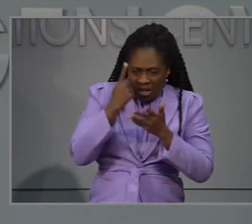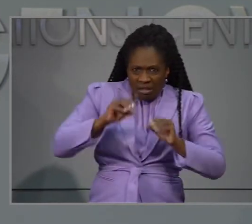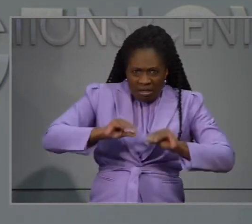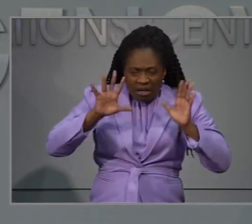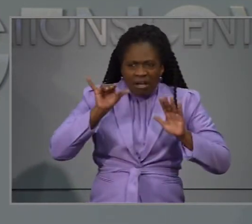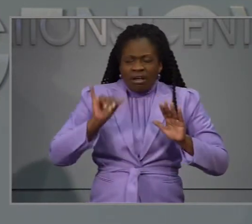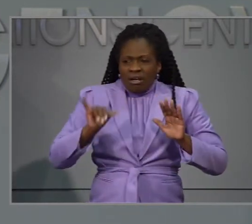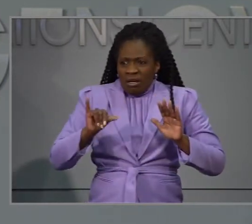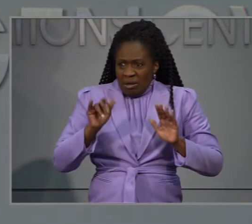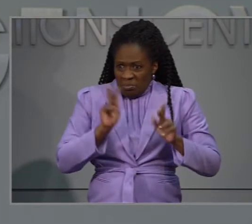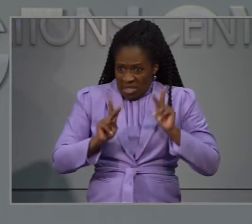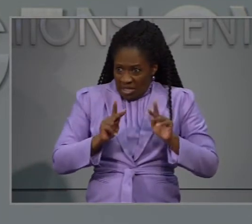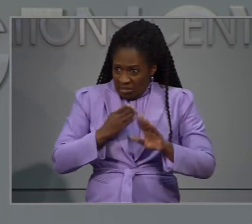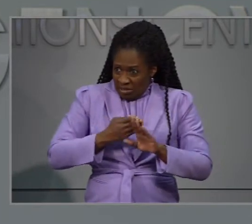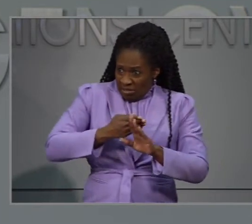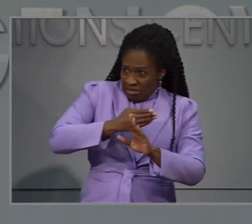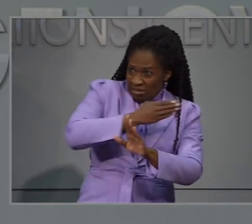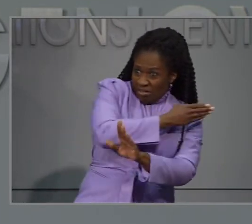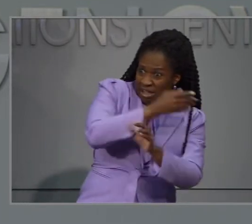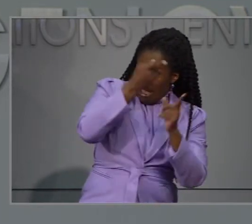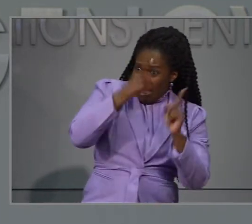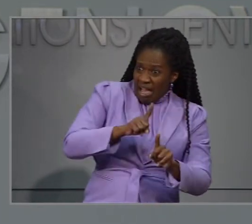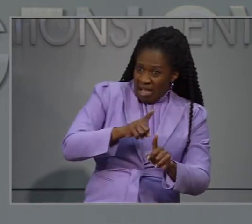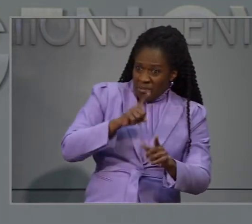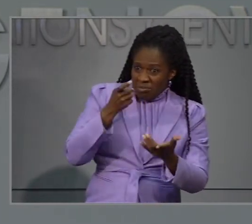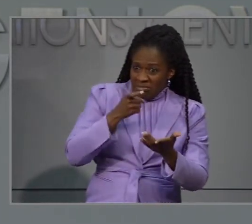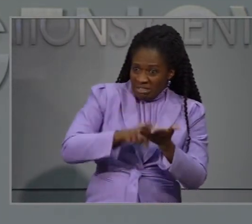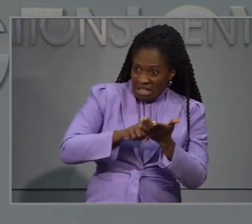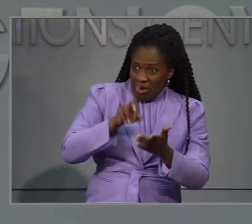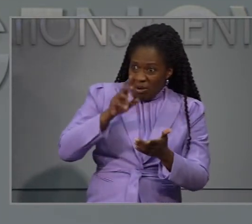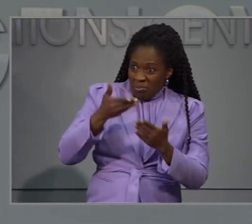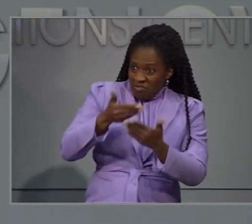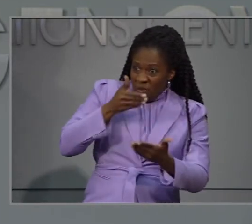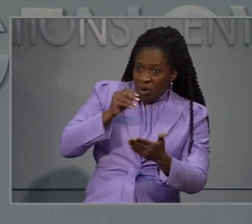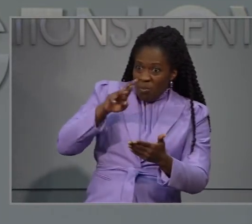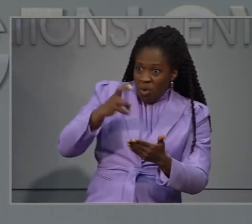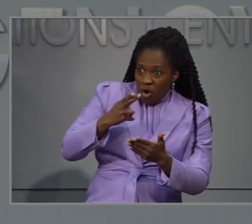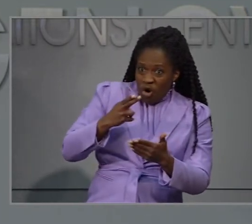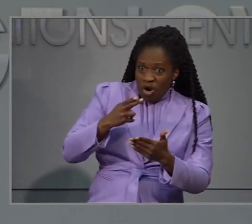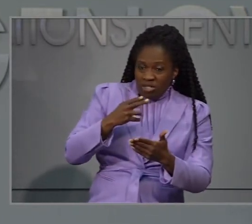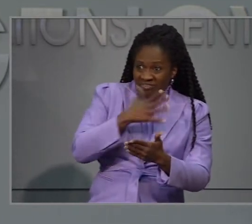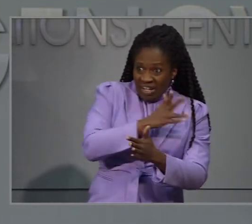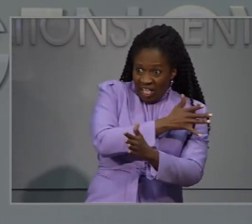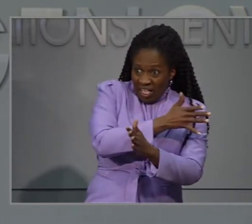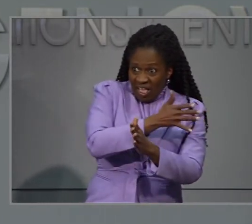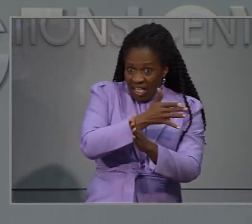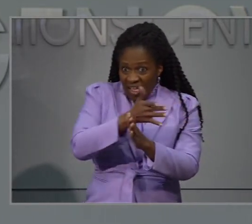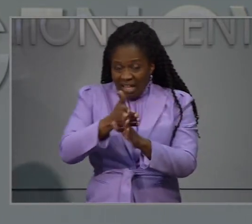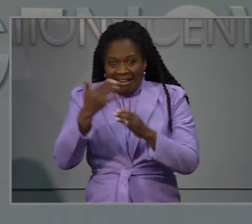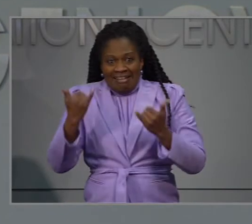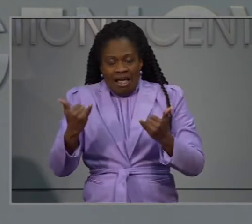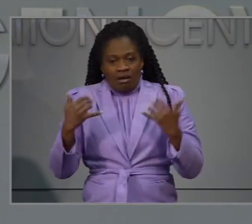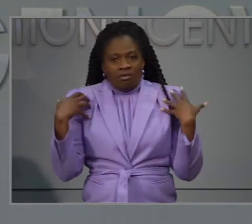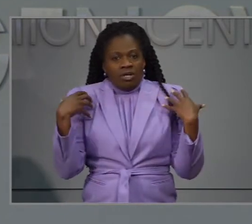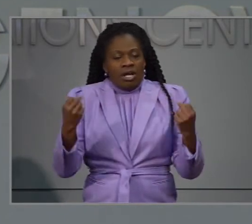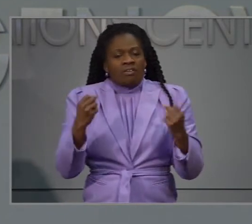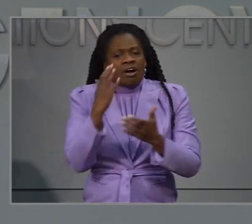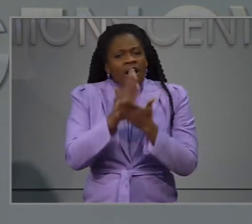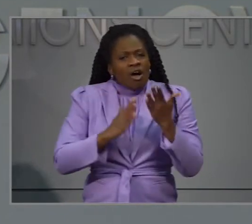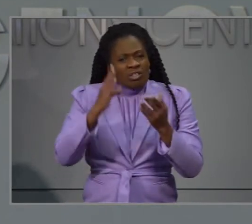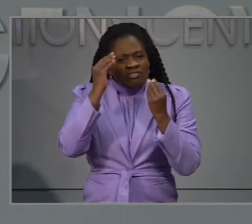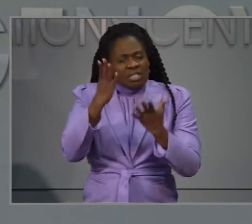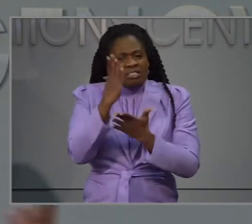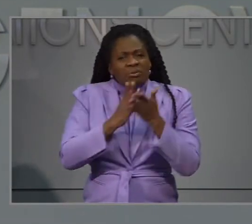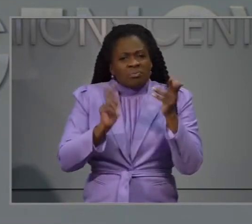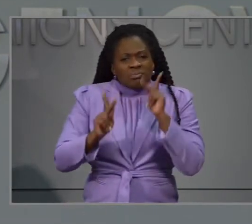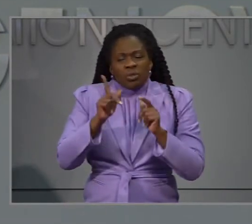para ayudarnos a comprender si las personas han estado expuestas a kobe 19 anteriormente y ya se recuperaron creo